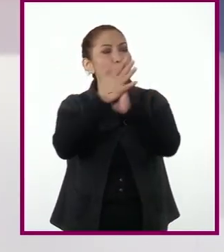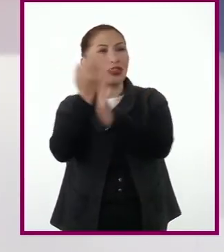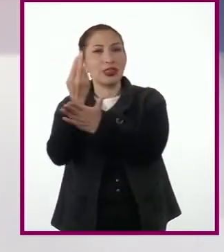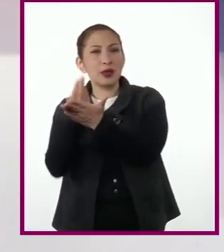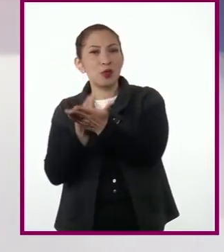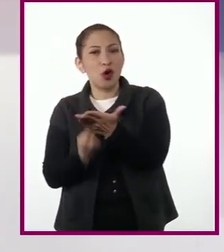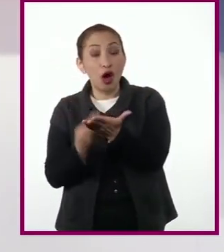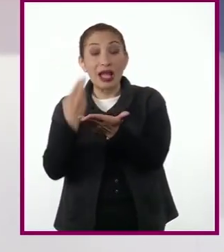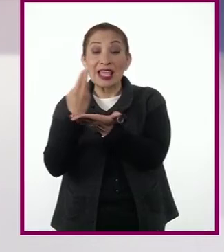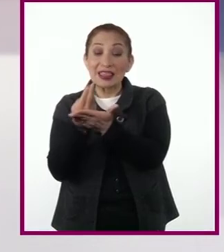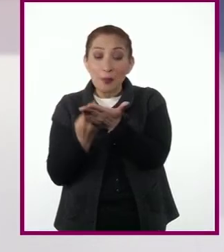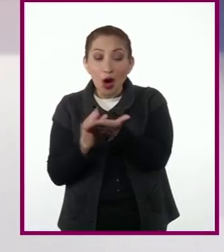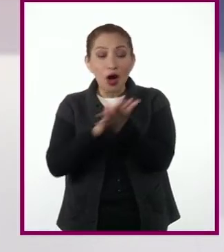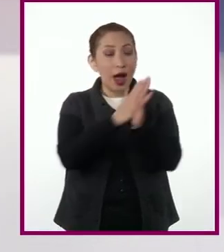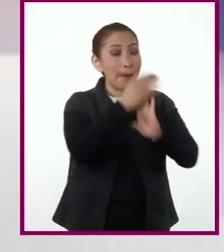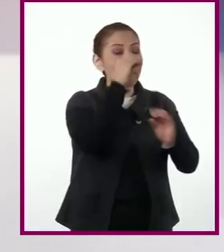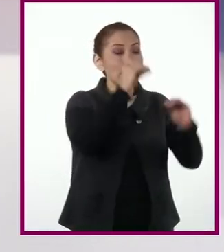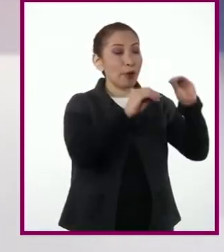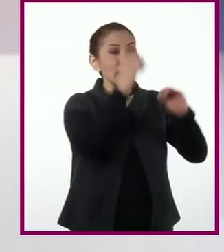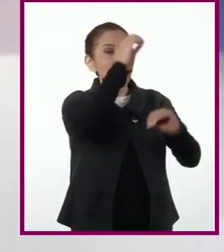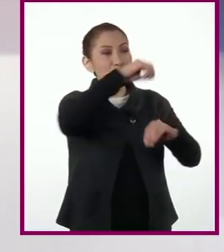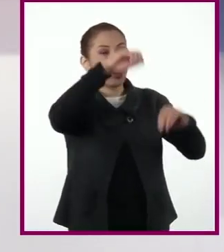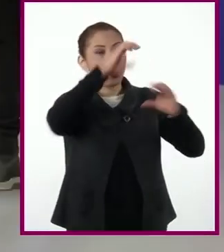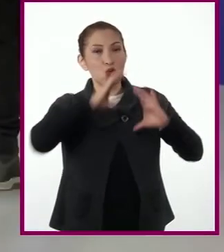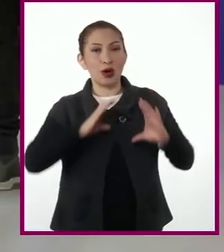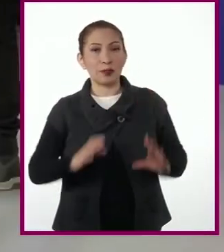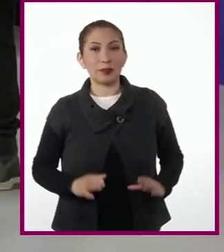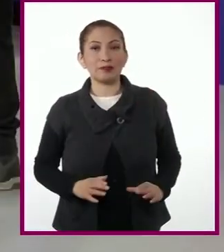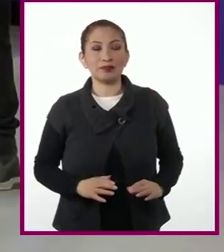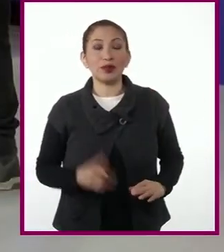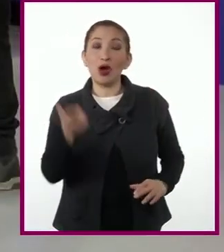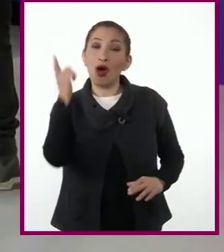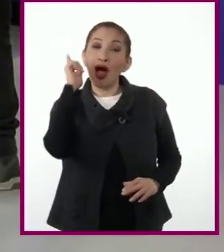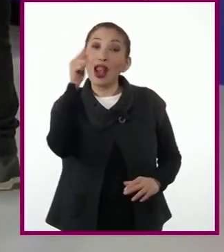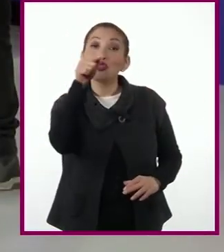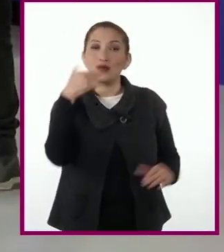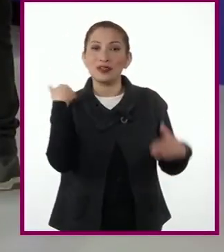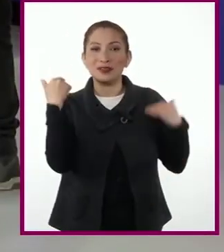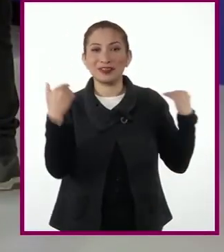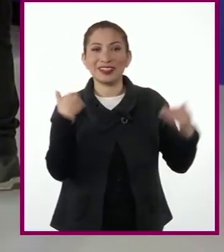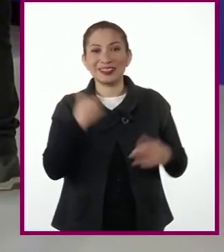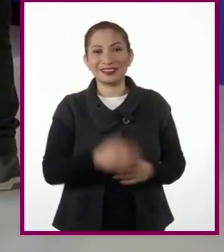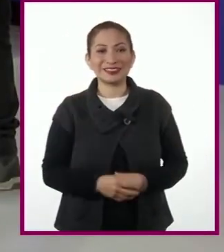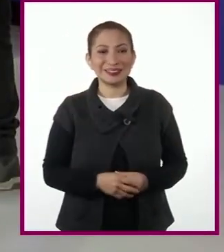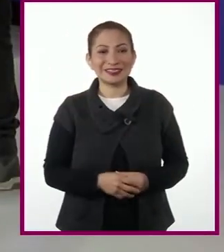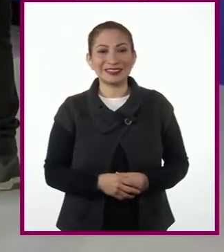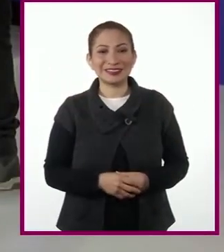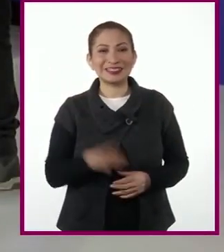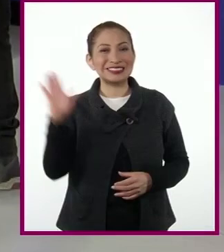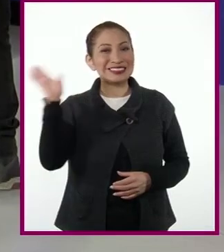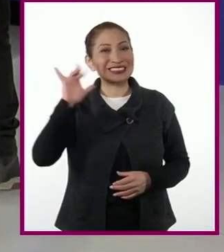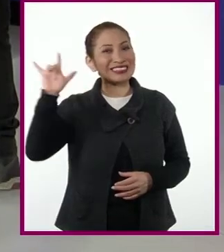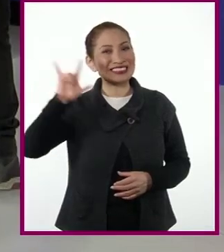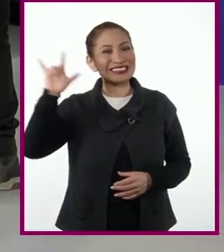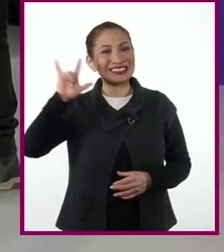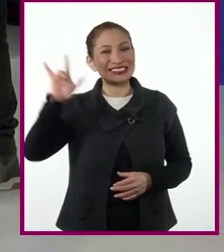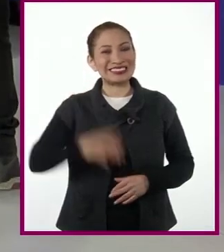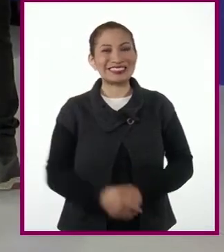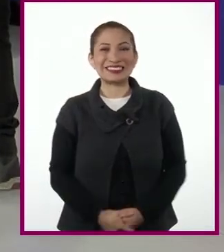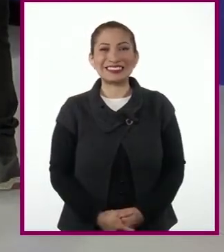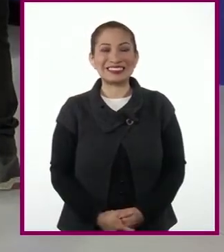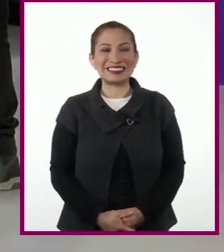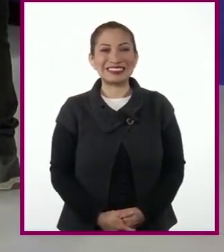dibujos y los dibujos en movimientos con su cuerpo? Espero que lo hayan disfrutado. ¡Hasta